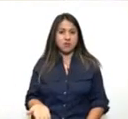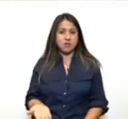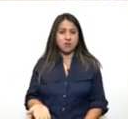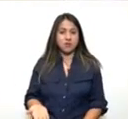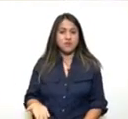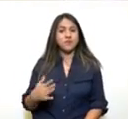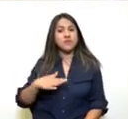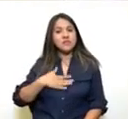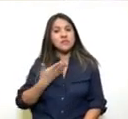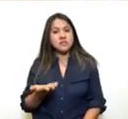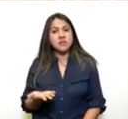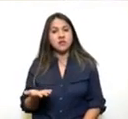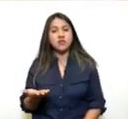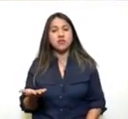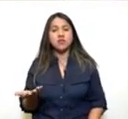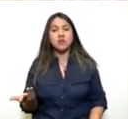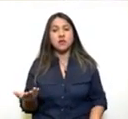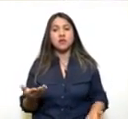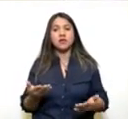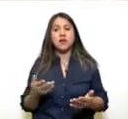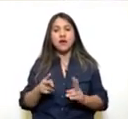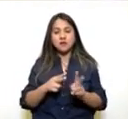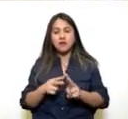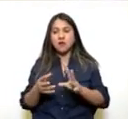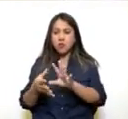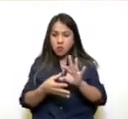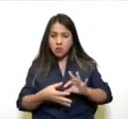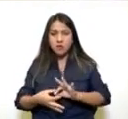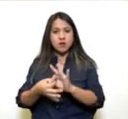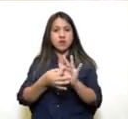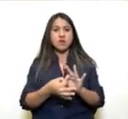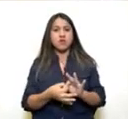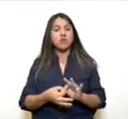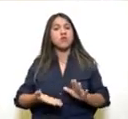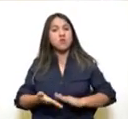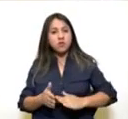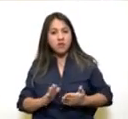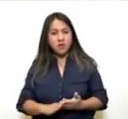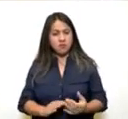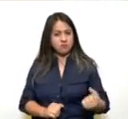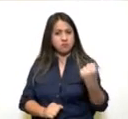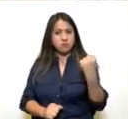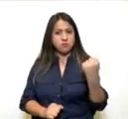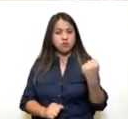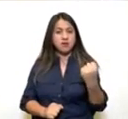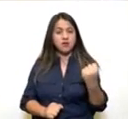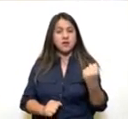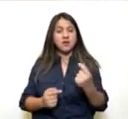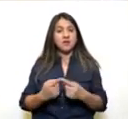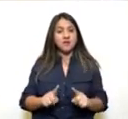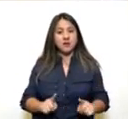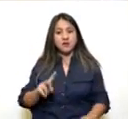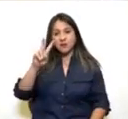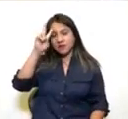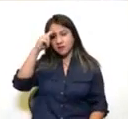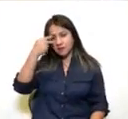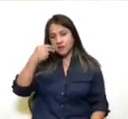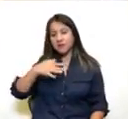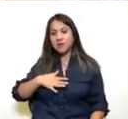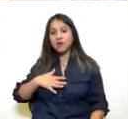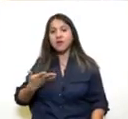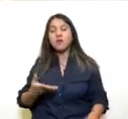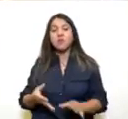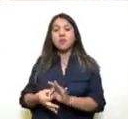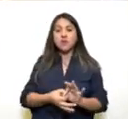siento que la comunidad del comunitarismo es lo contrario al individualismo y es por